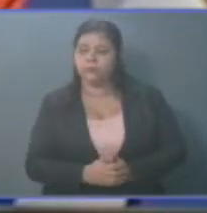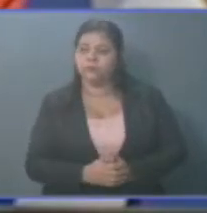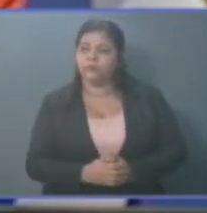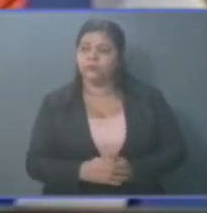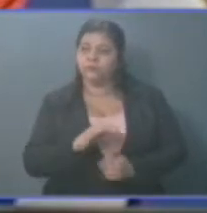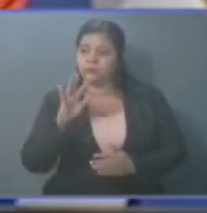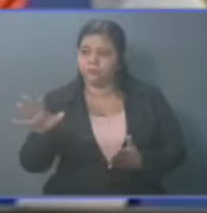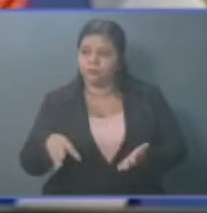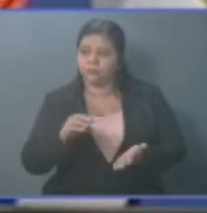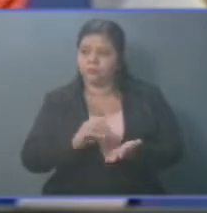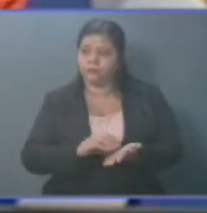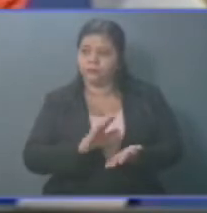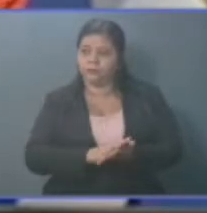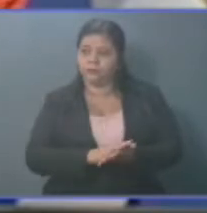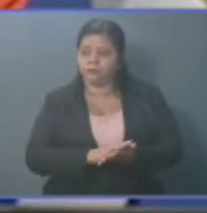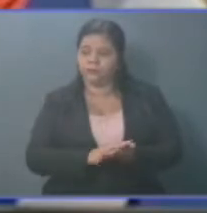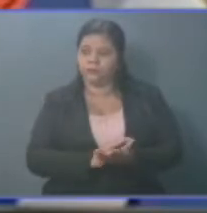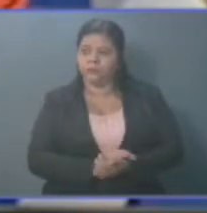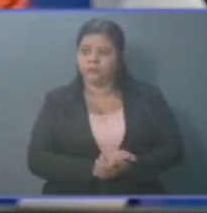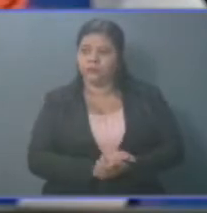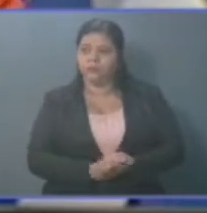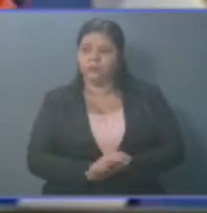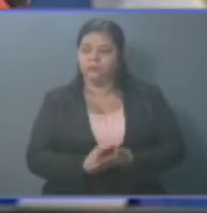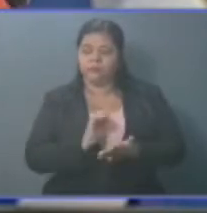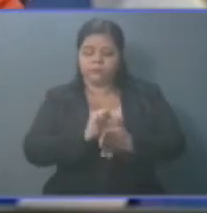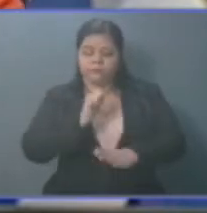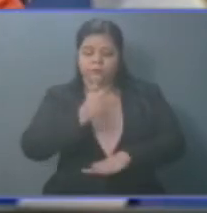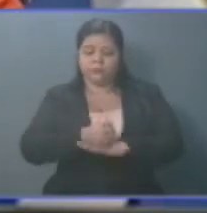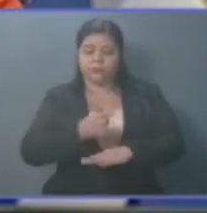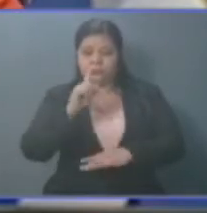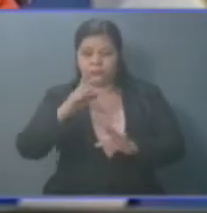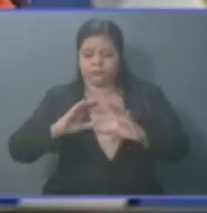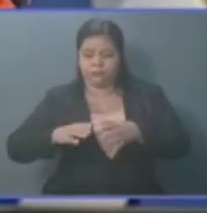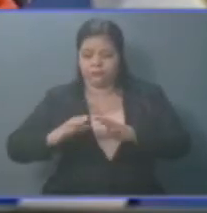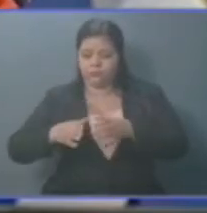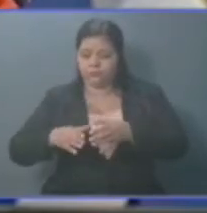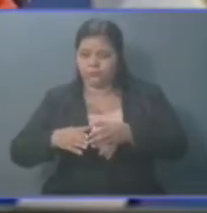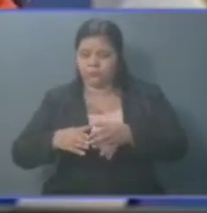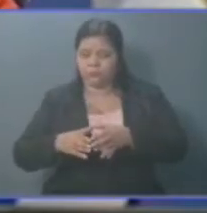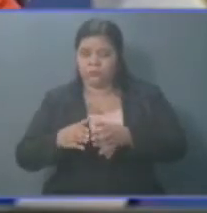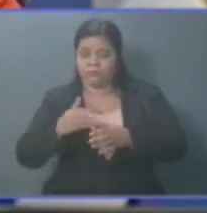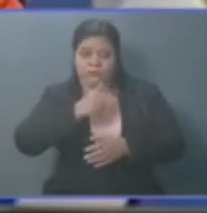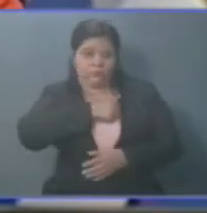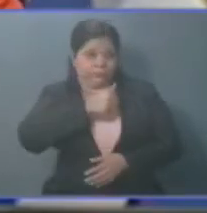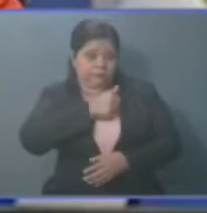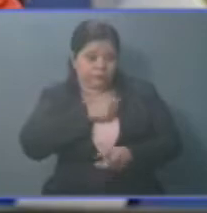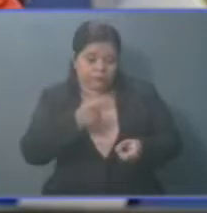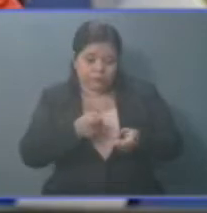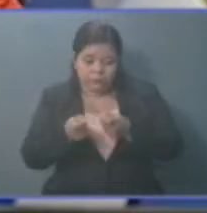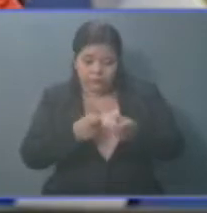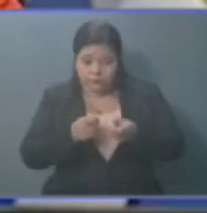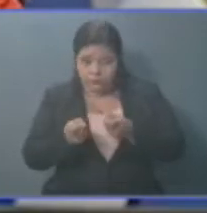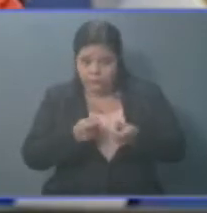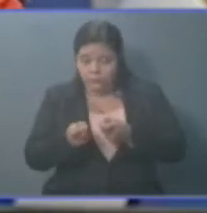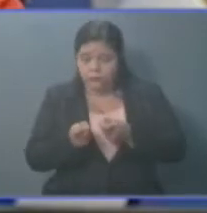dispuesto con relación a la creación de un comité contralor,